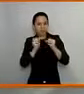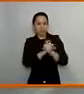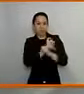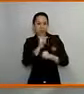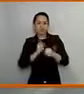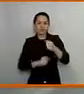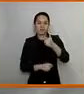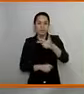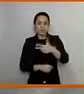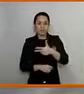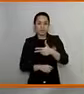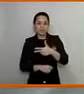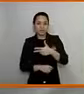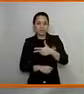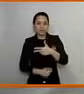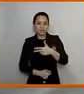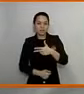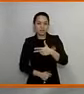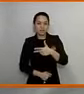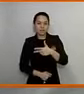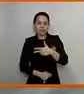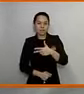seleccionado.